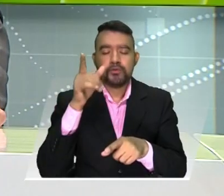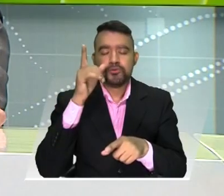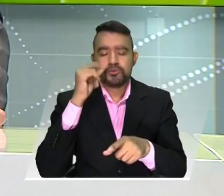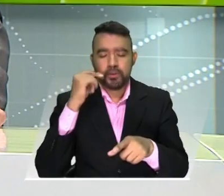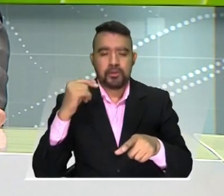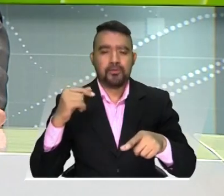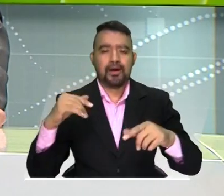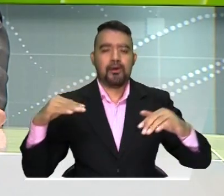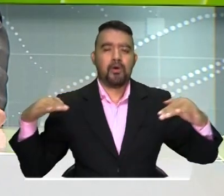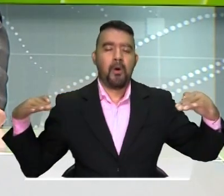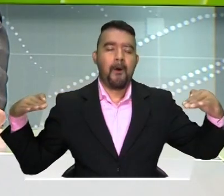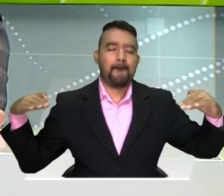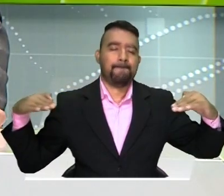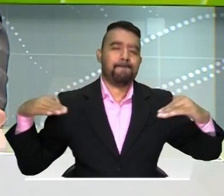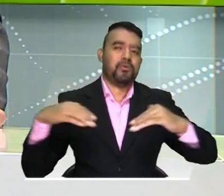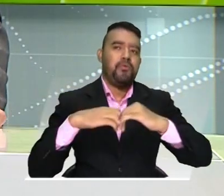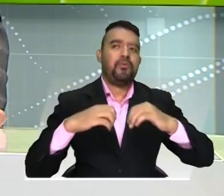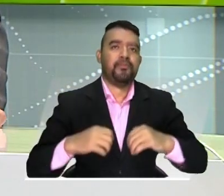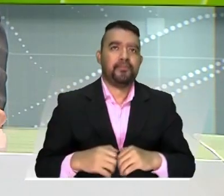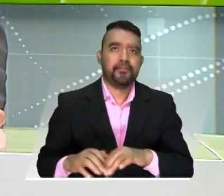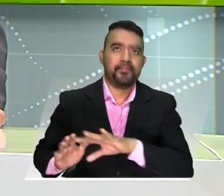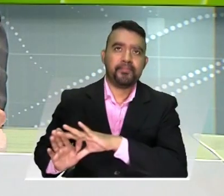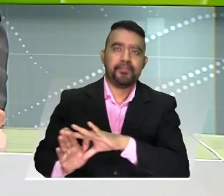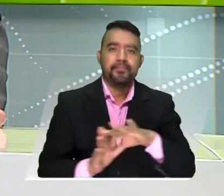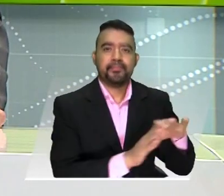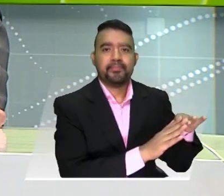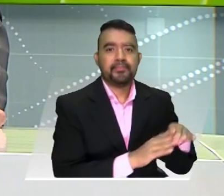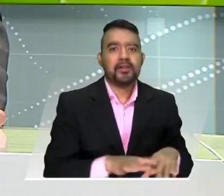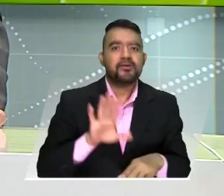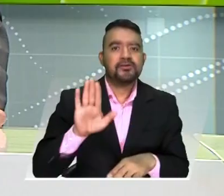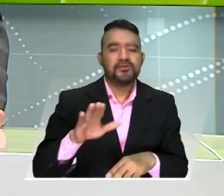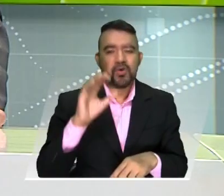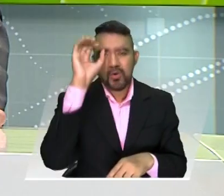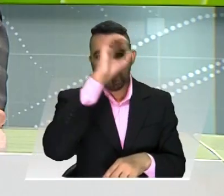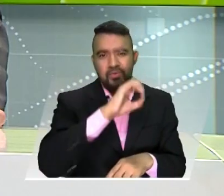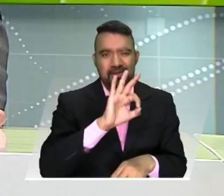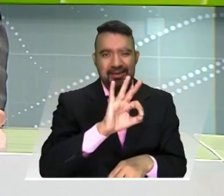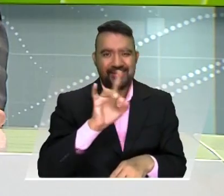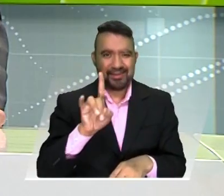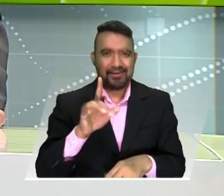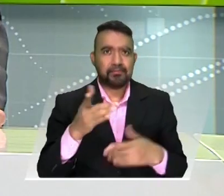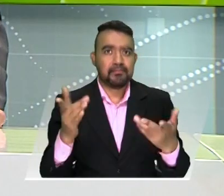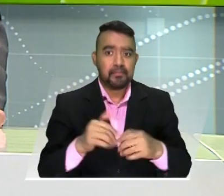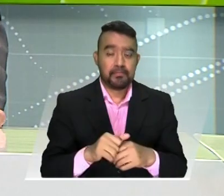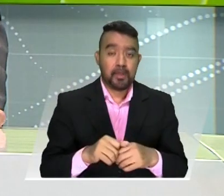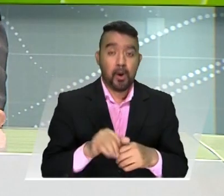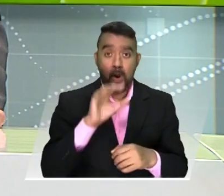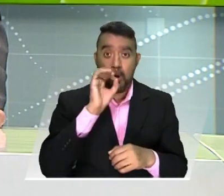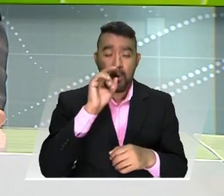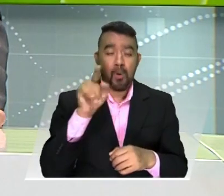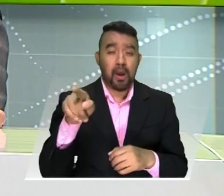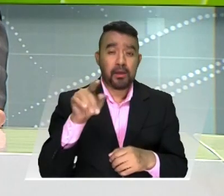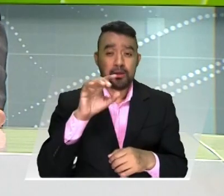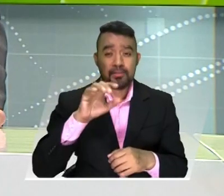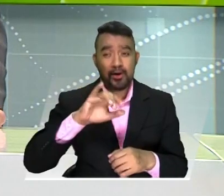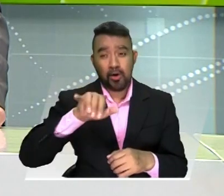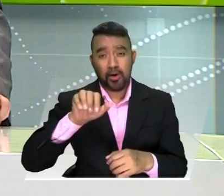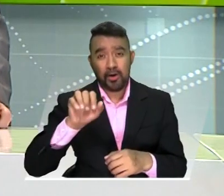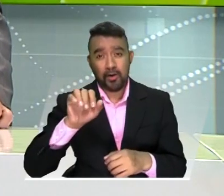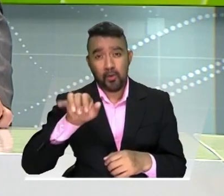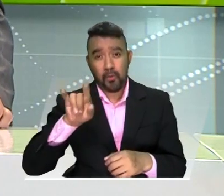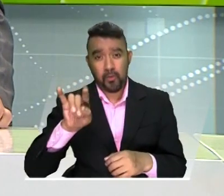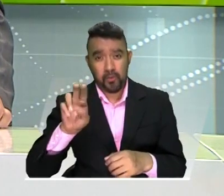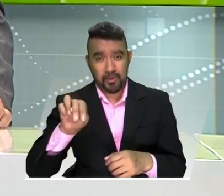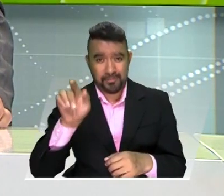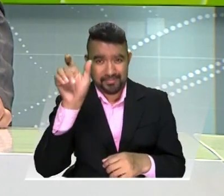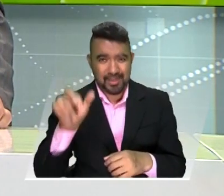Durante la noche de Halloween en la vía Las Palmas se presentó un accidente en el que resultó gravemente herido Juan Gabriel Taborda, de 18 años, al